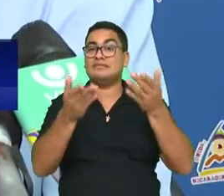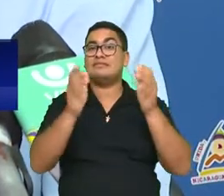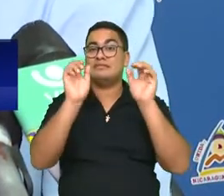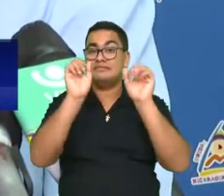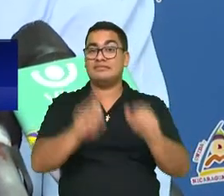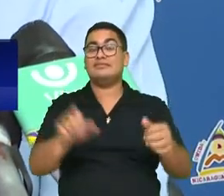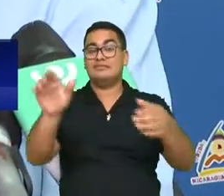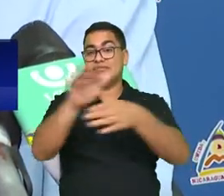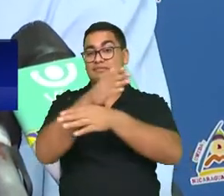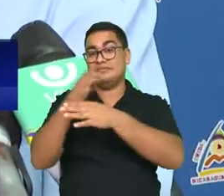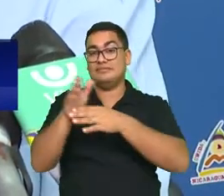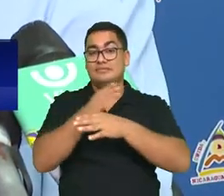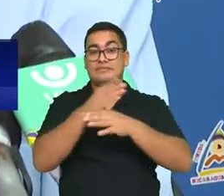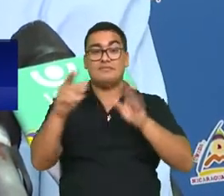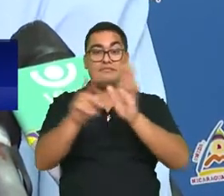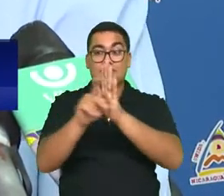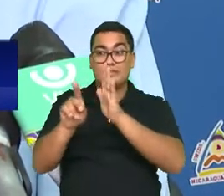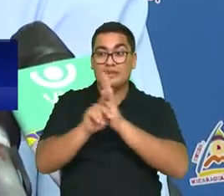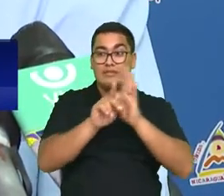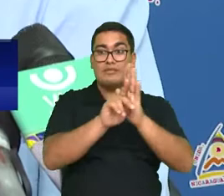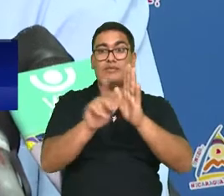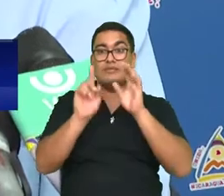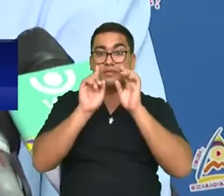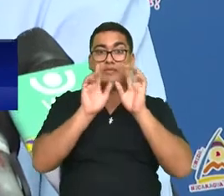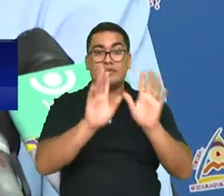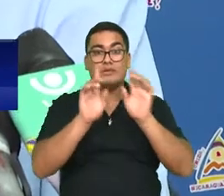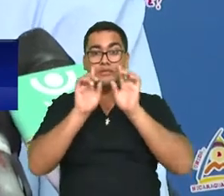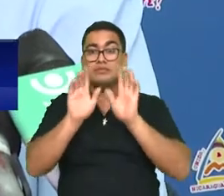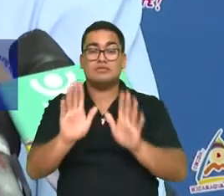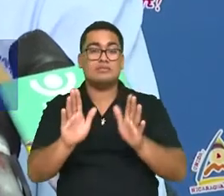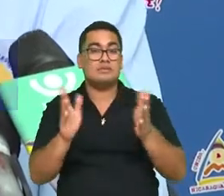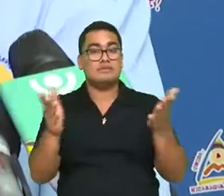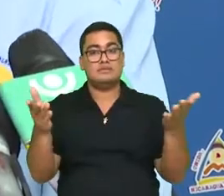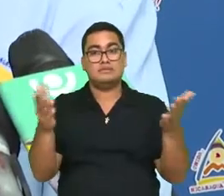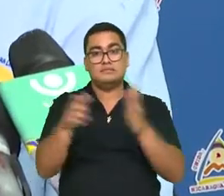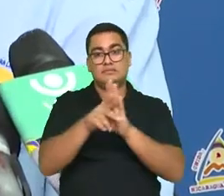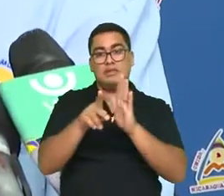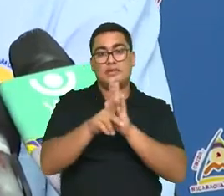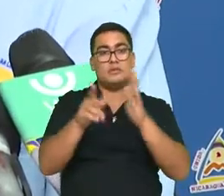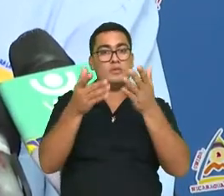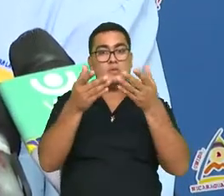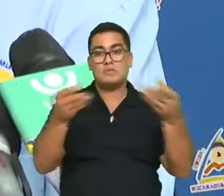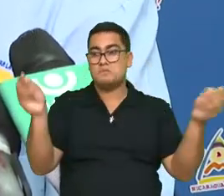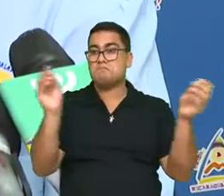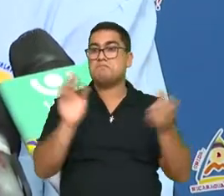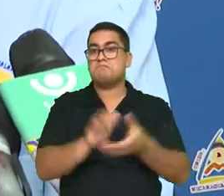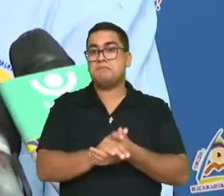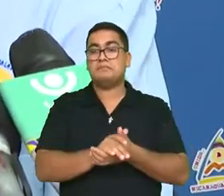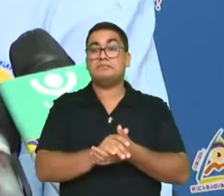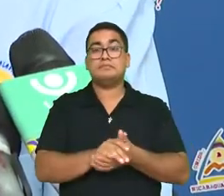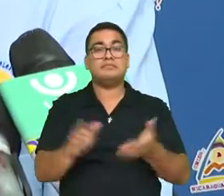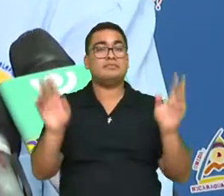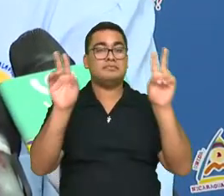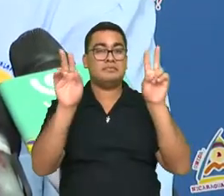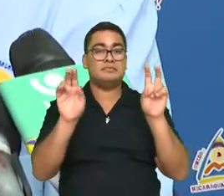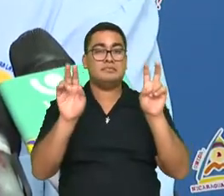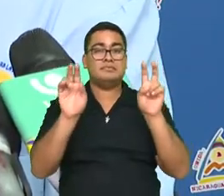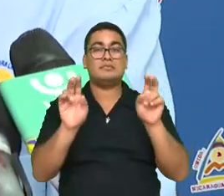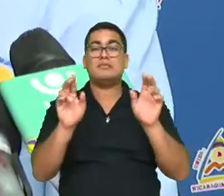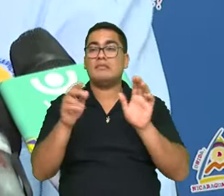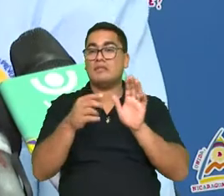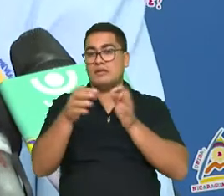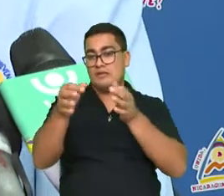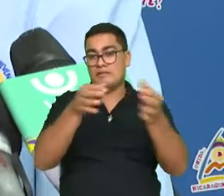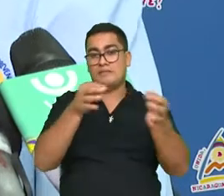aspectos de los peligros y las amenazas han desaparecido. Por un lado, el tema de que, como dice